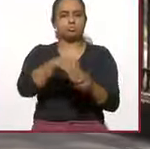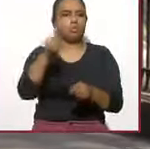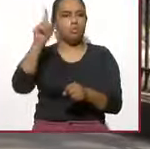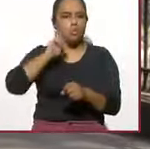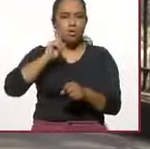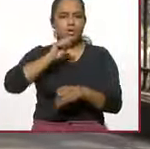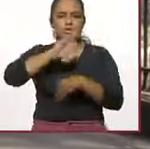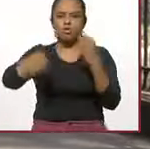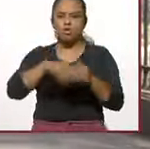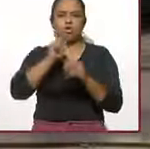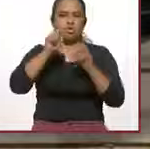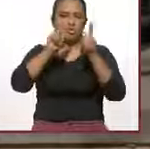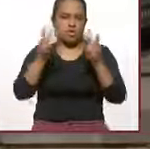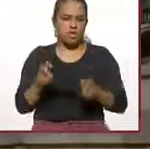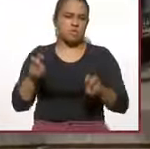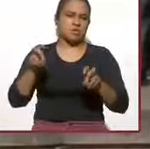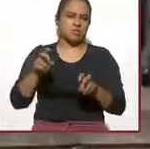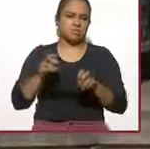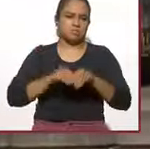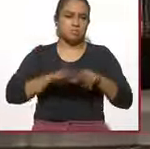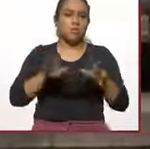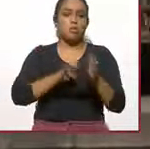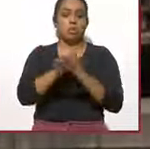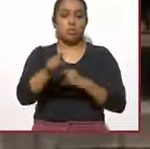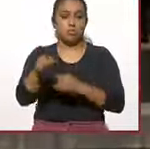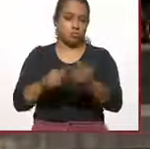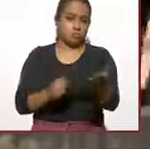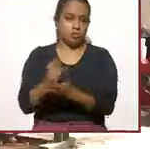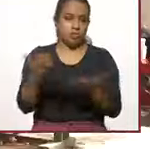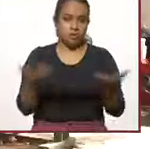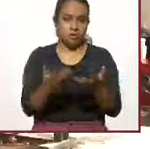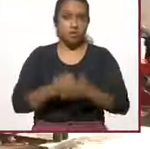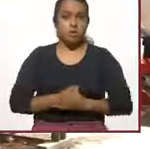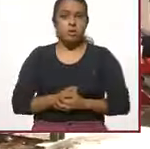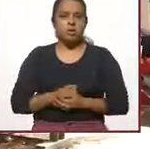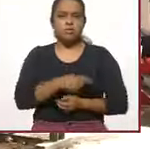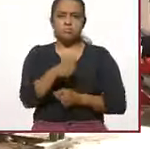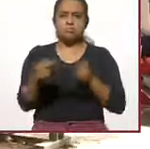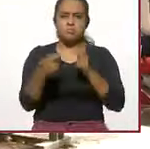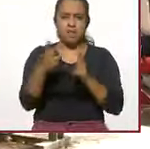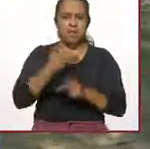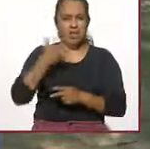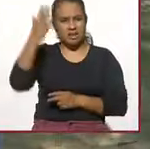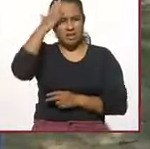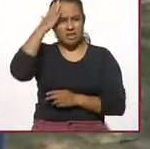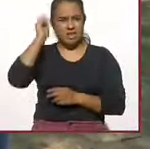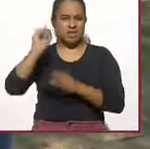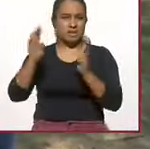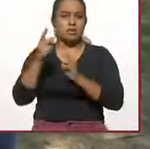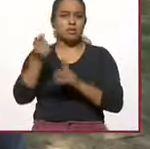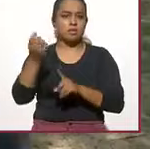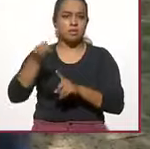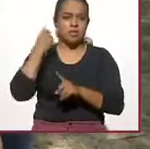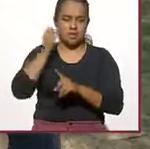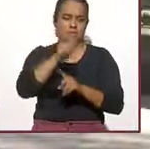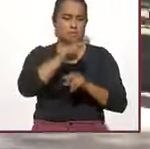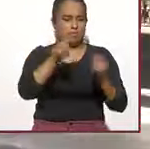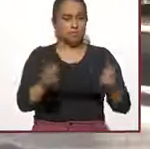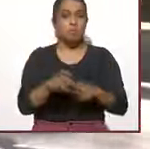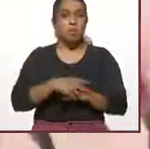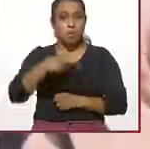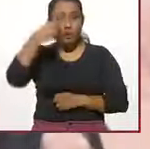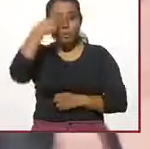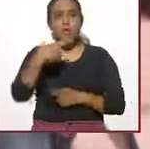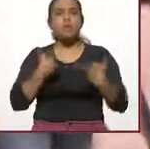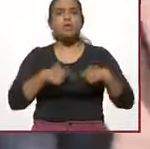en todos los ámbitos públicos, especialmente en la toma de decisiones. En esto coincidieron líderes mundiales durante el foro en la materia. México